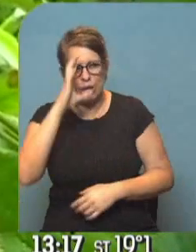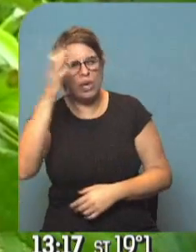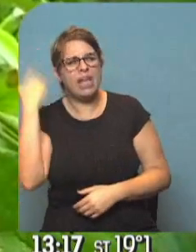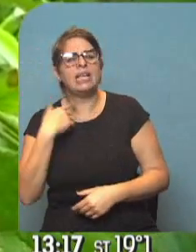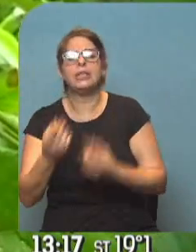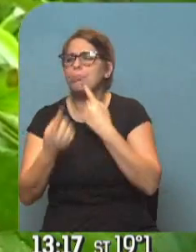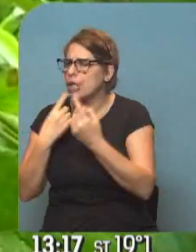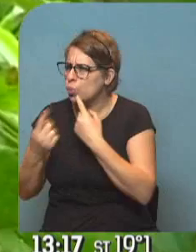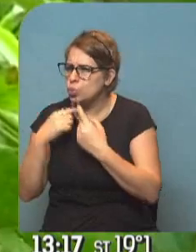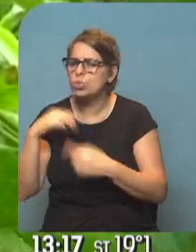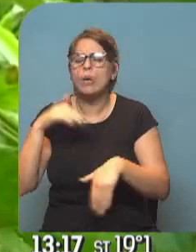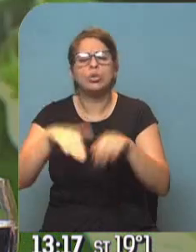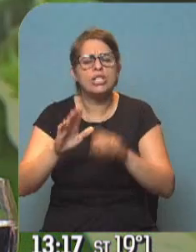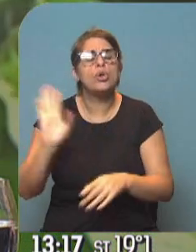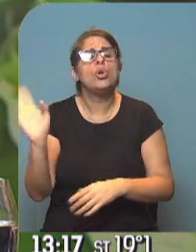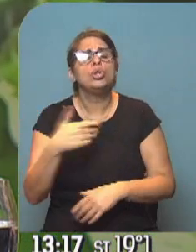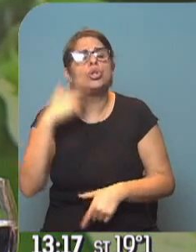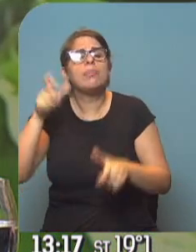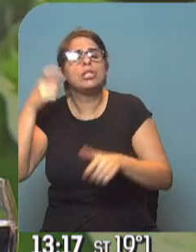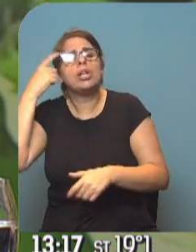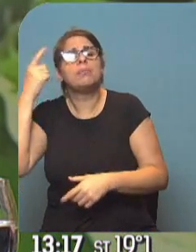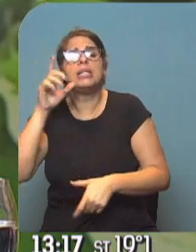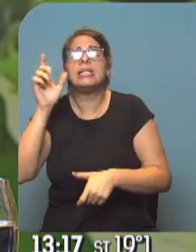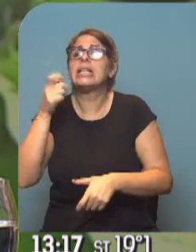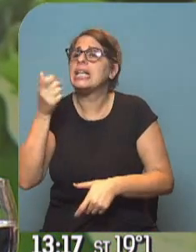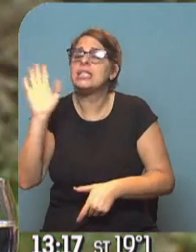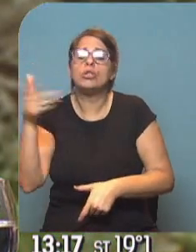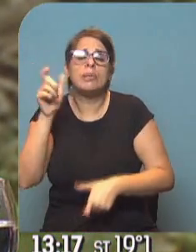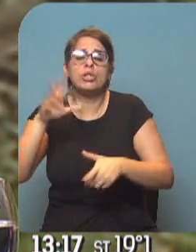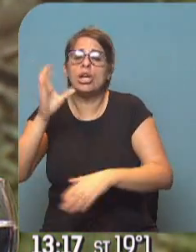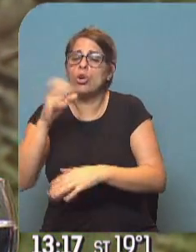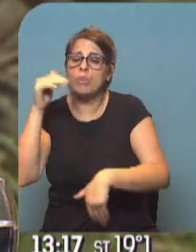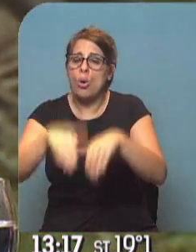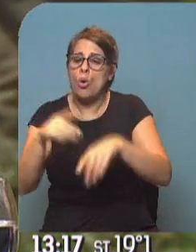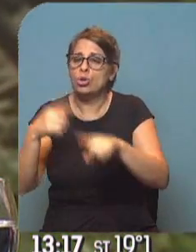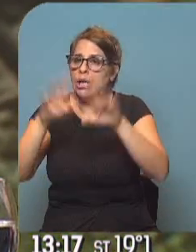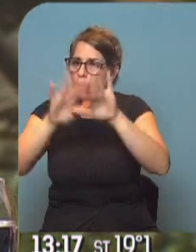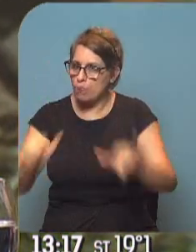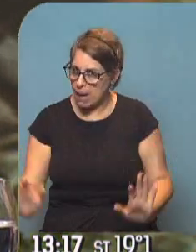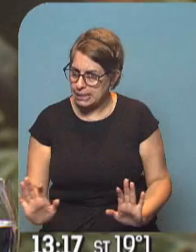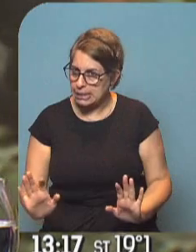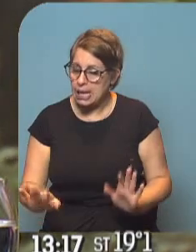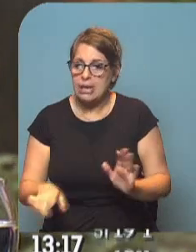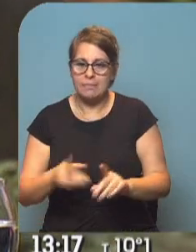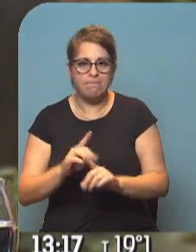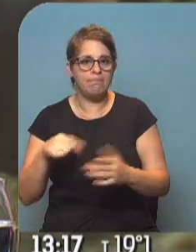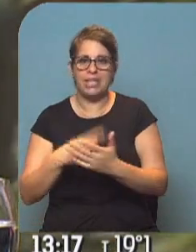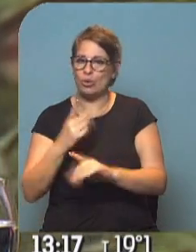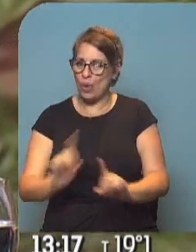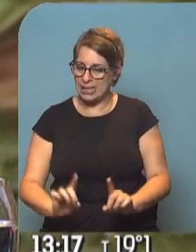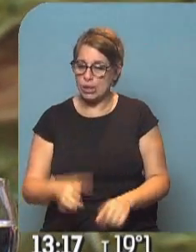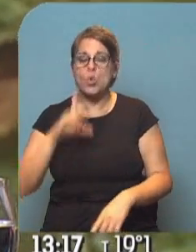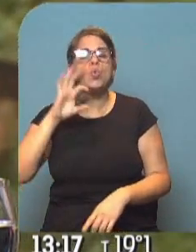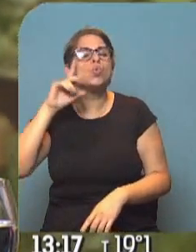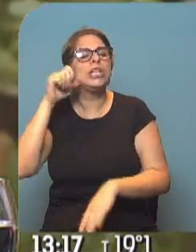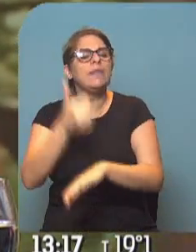referéndum, que todo el mundo imaginaba que la mayoría de los colombianos iba a votar por los acuerdos de paz, no fue así, y la presencia de Uribe en